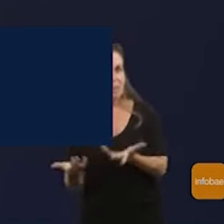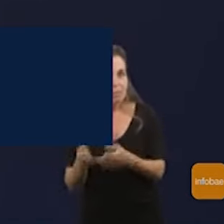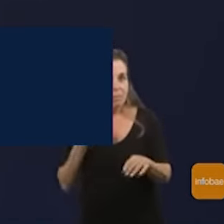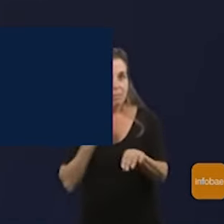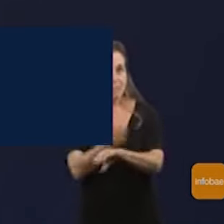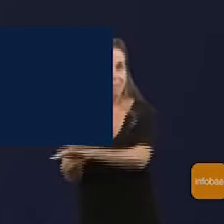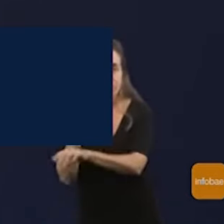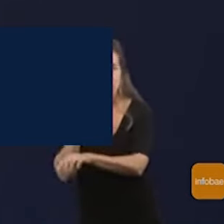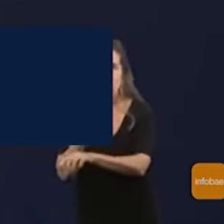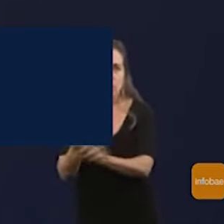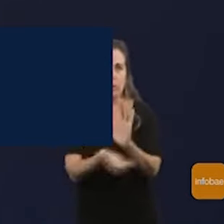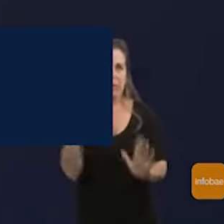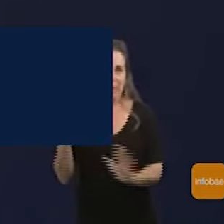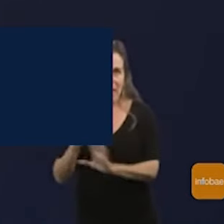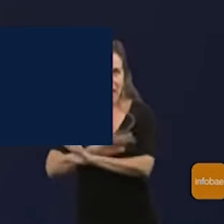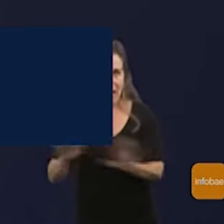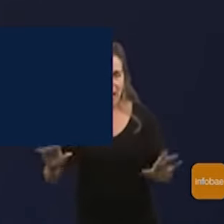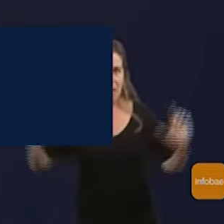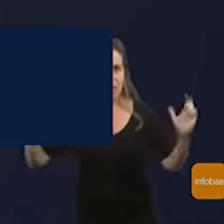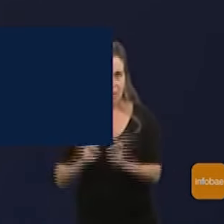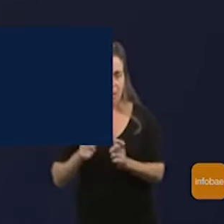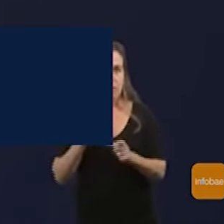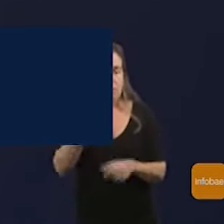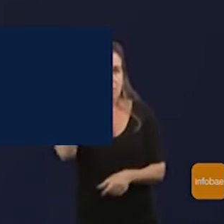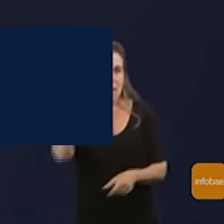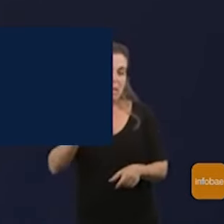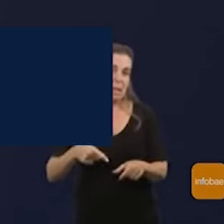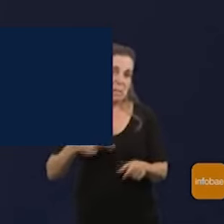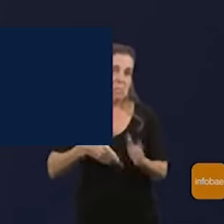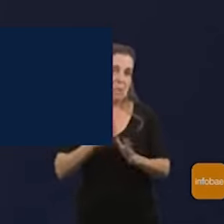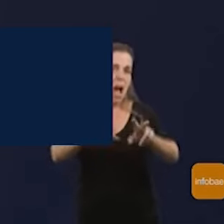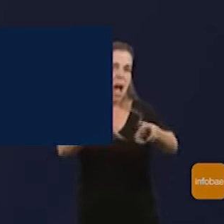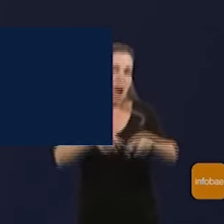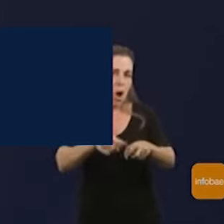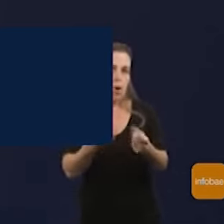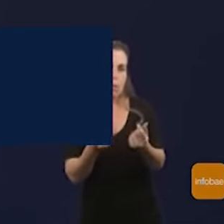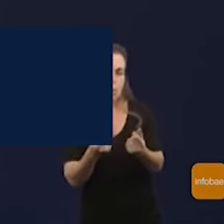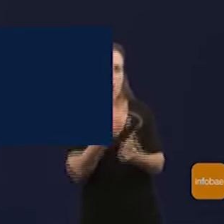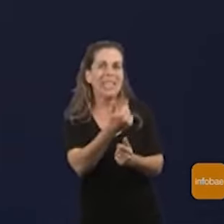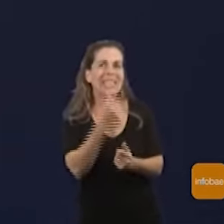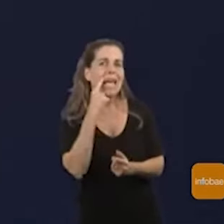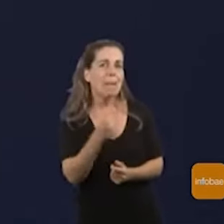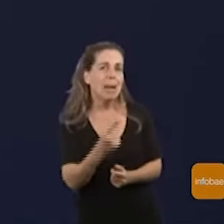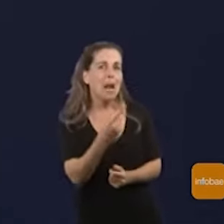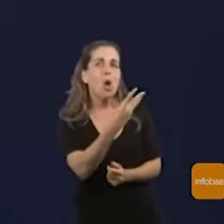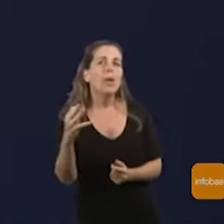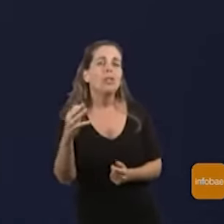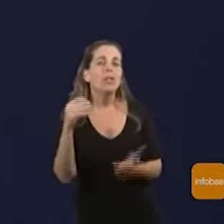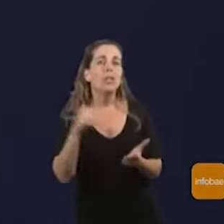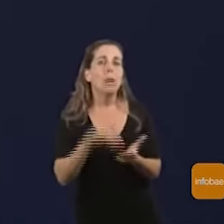Esto va a suponer un ahorro presupuestario en torno a los 6400 millones de